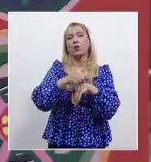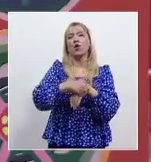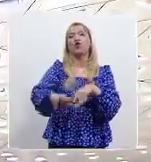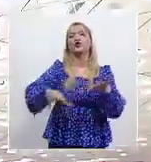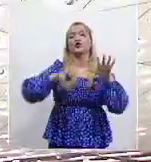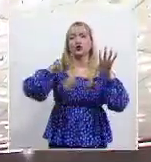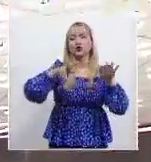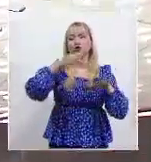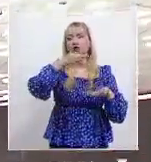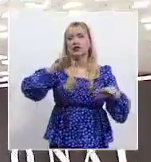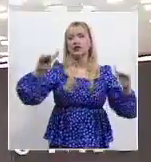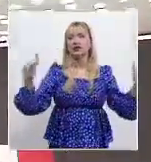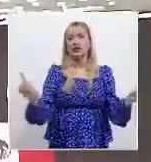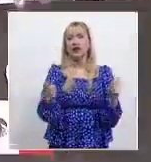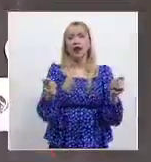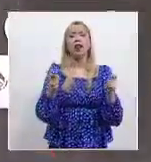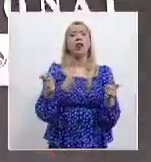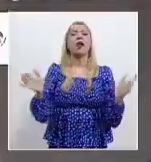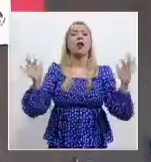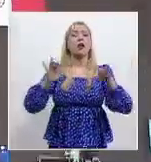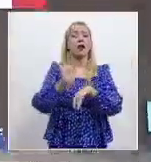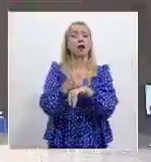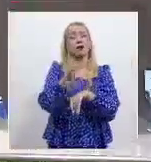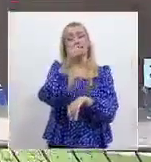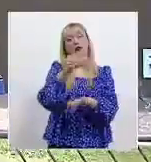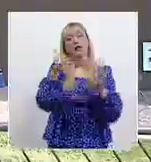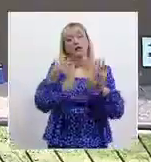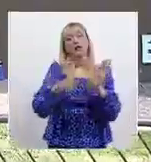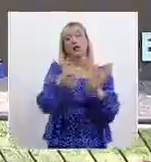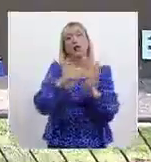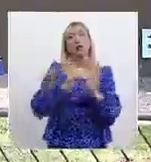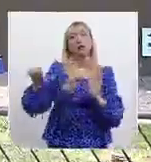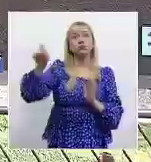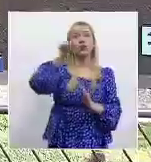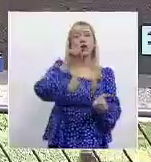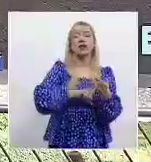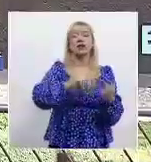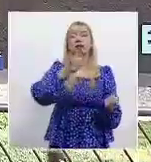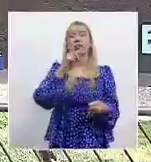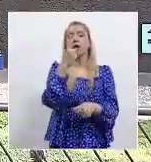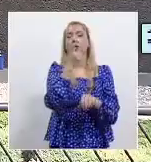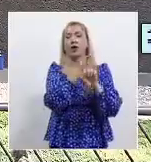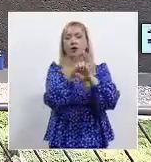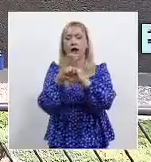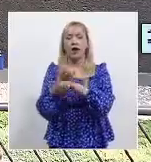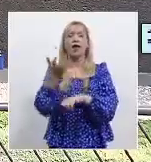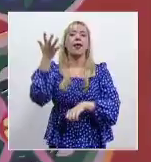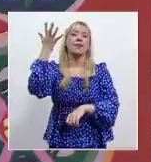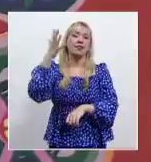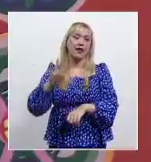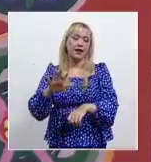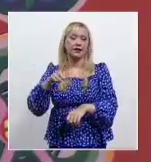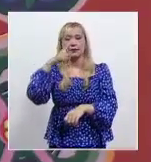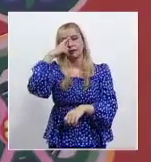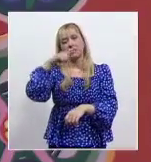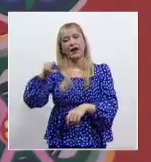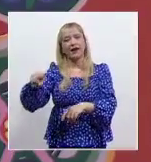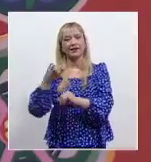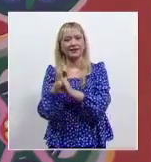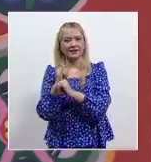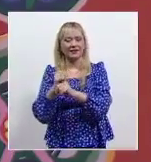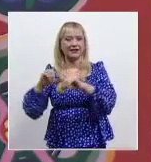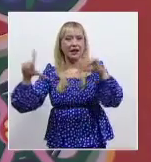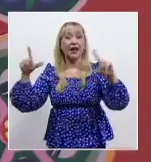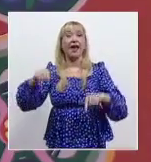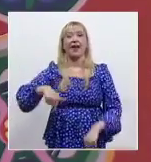de la Ciudad de México será exhibido en 106 sedes de 31 estados. 10 son sedes digitales y entre ellas, por supuesto, la